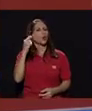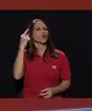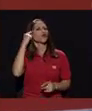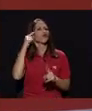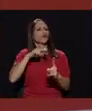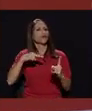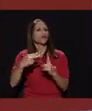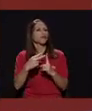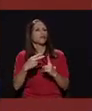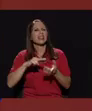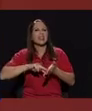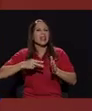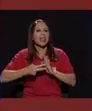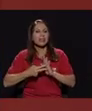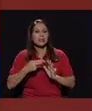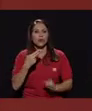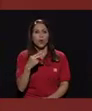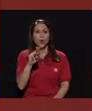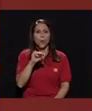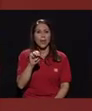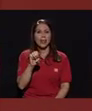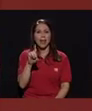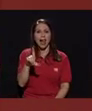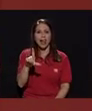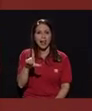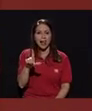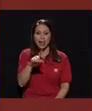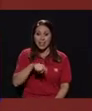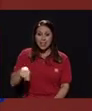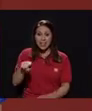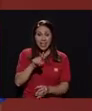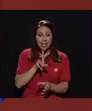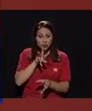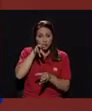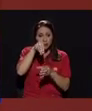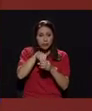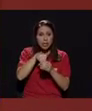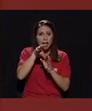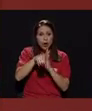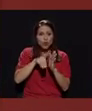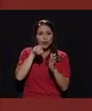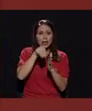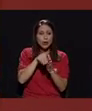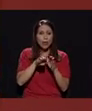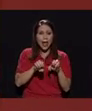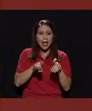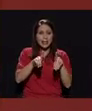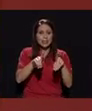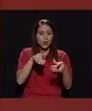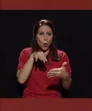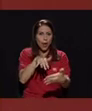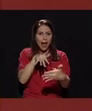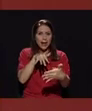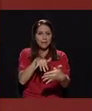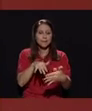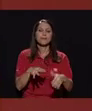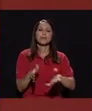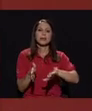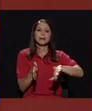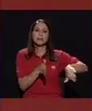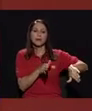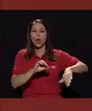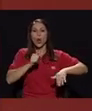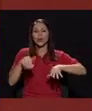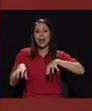concepto sobre lo que es un humedal y que esto realmente pueda entrar en la currícula escolar. Y la otra